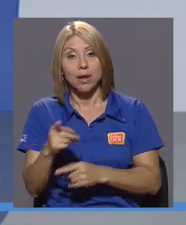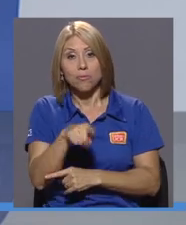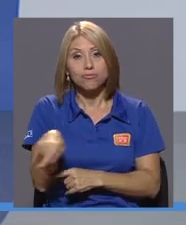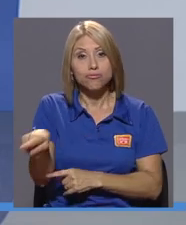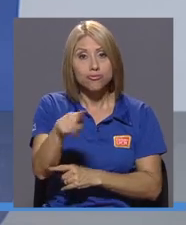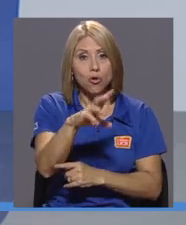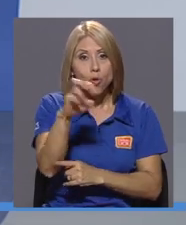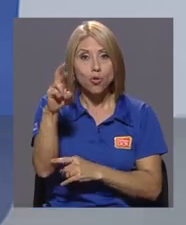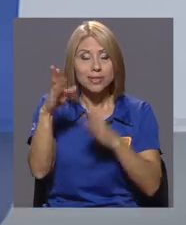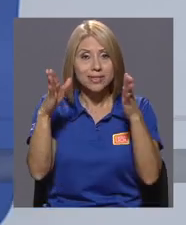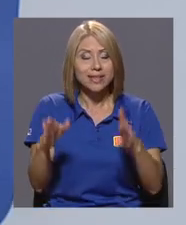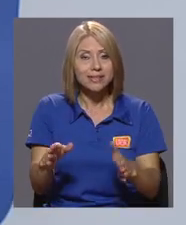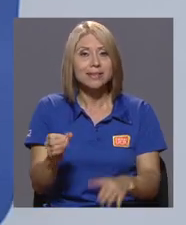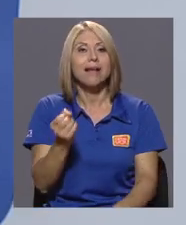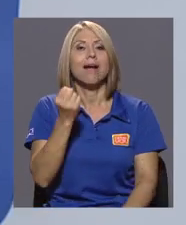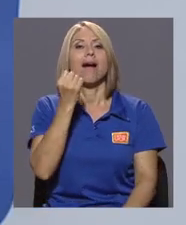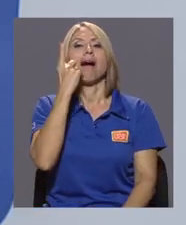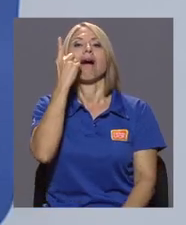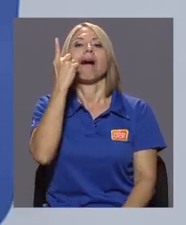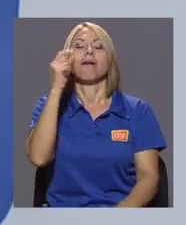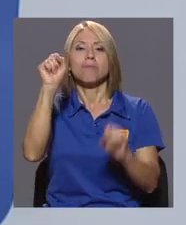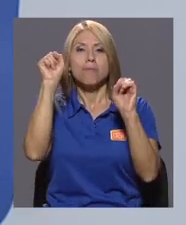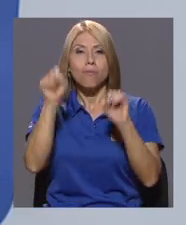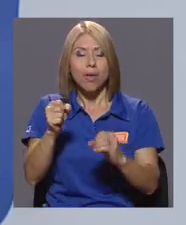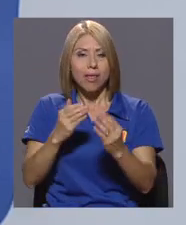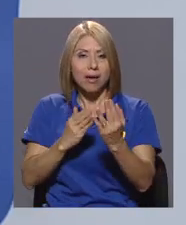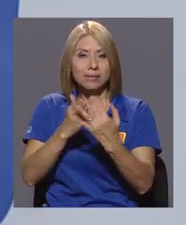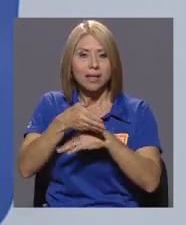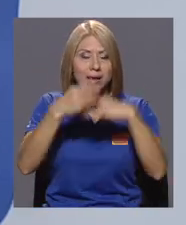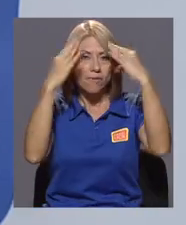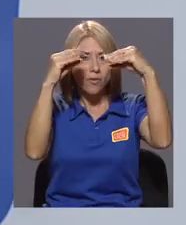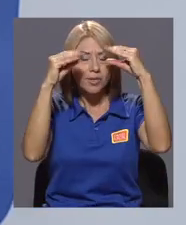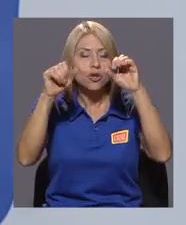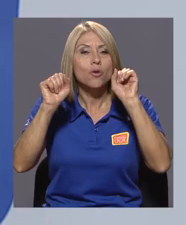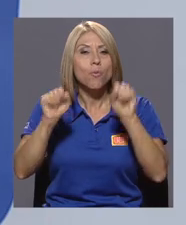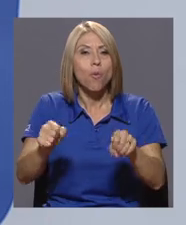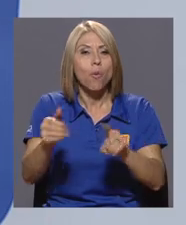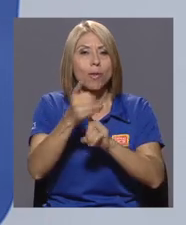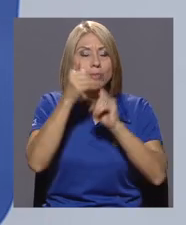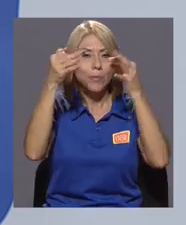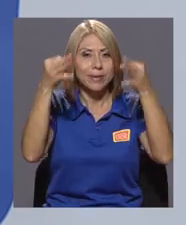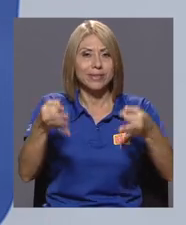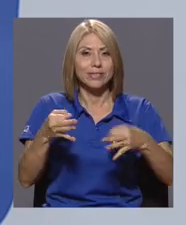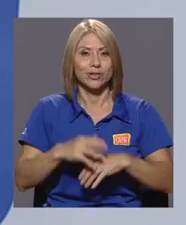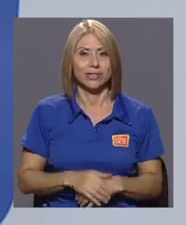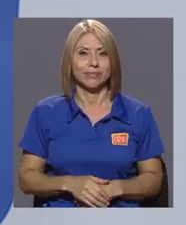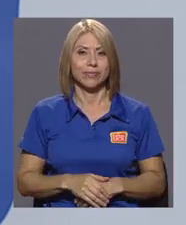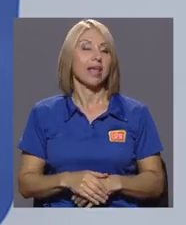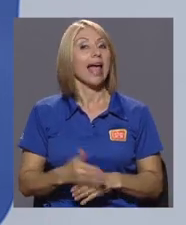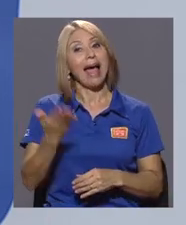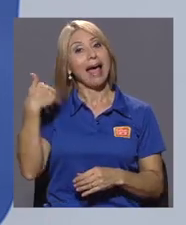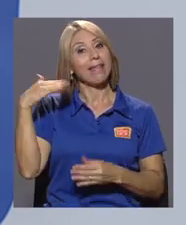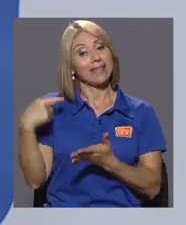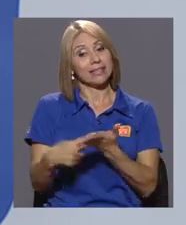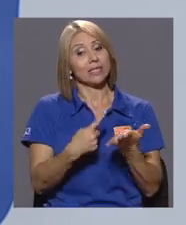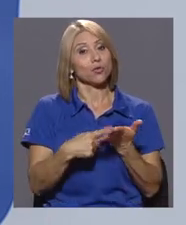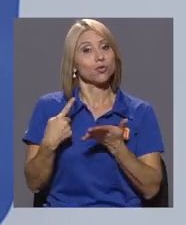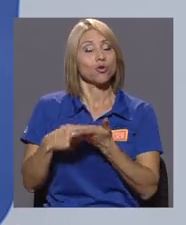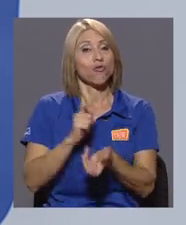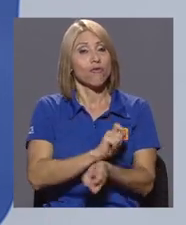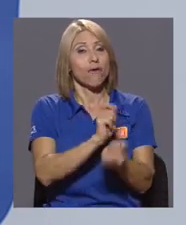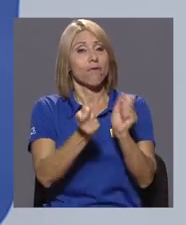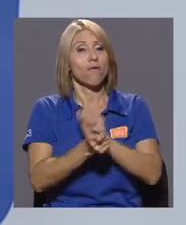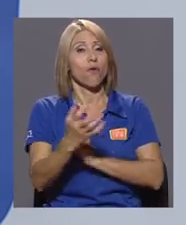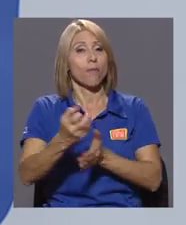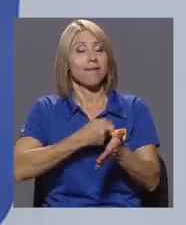costarricenses podamos entender podamos acceder a la información y podamos tomar decisiones en la discusión de la reforma fiscal que se decía es